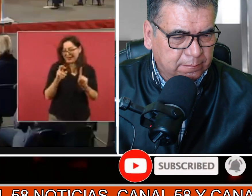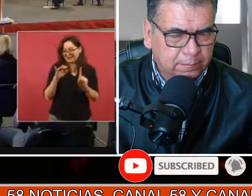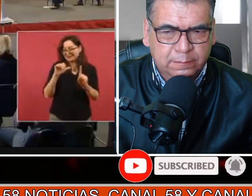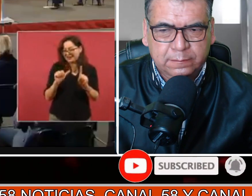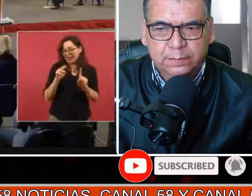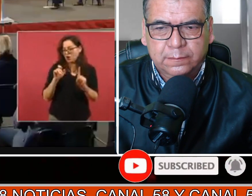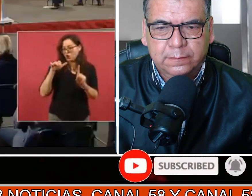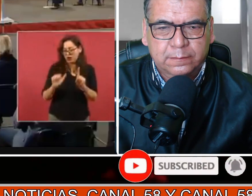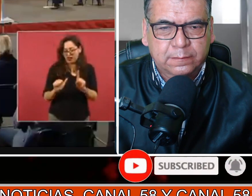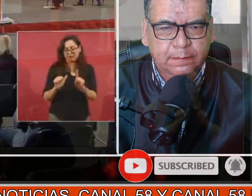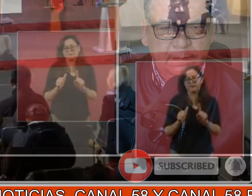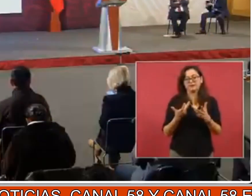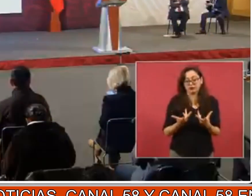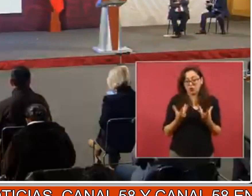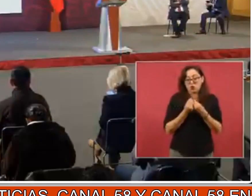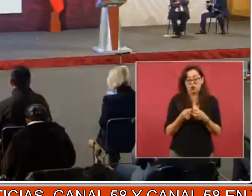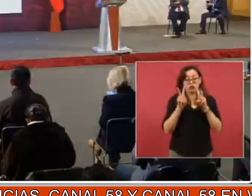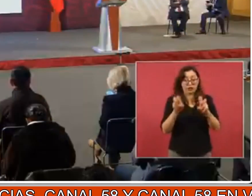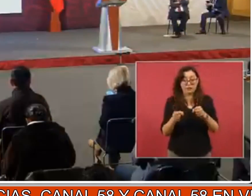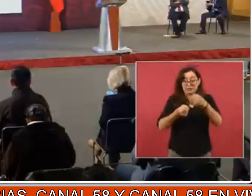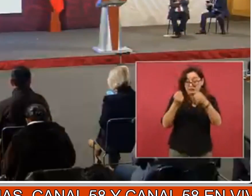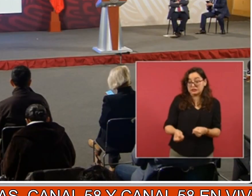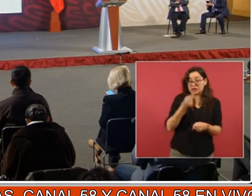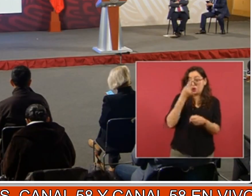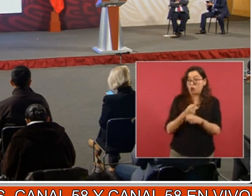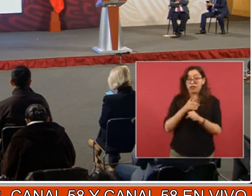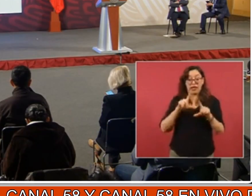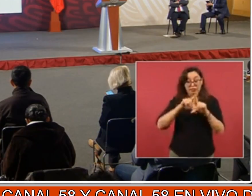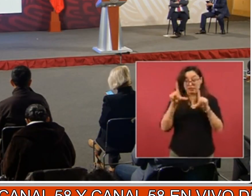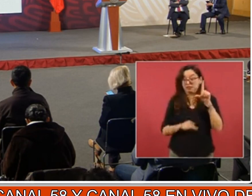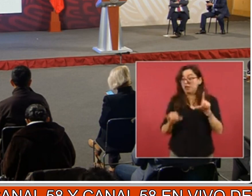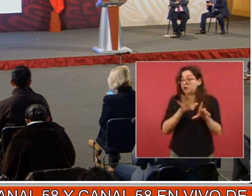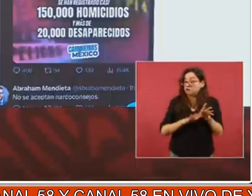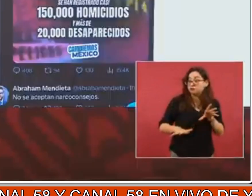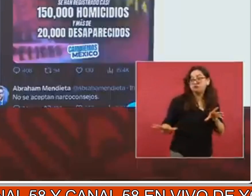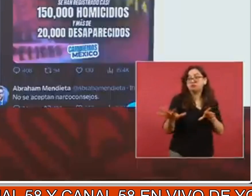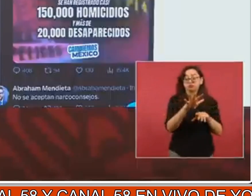en Estados Unidos y se le declara culpable